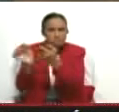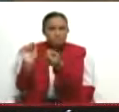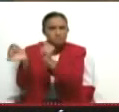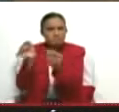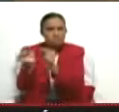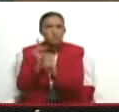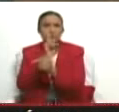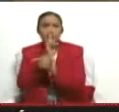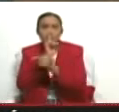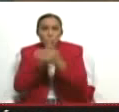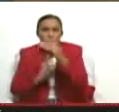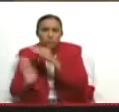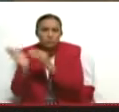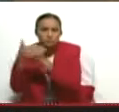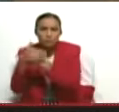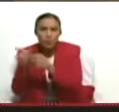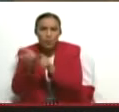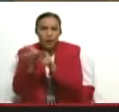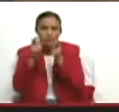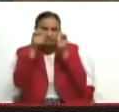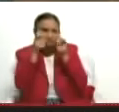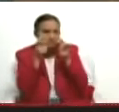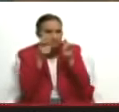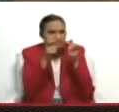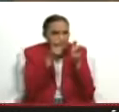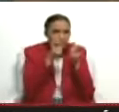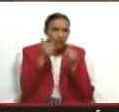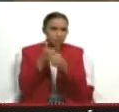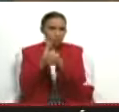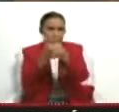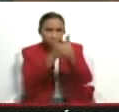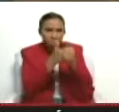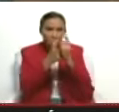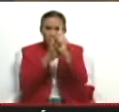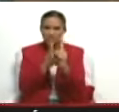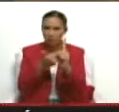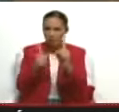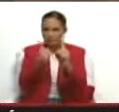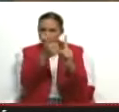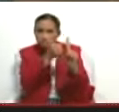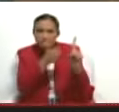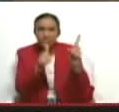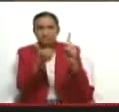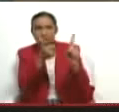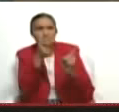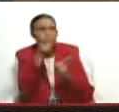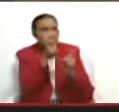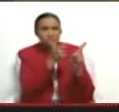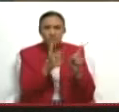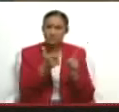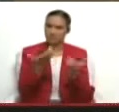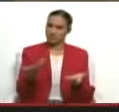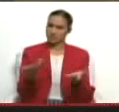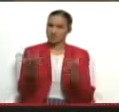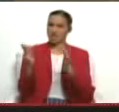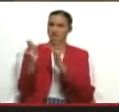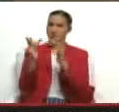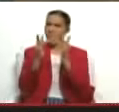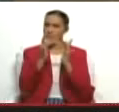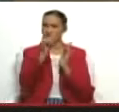de espía de agente alguien que se valía de tener contactos vía